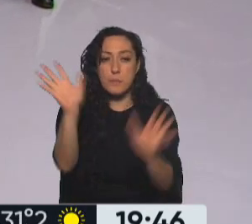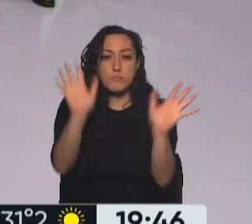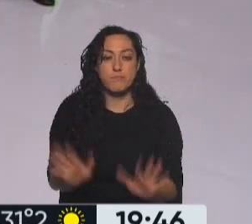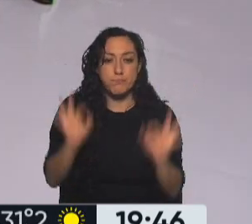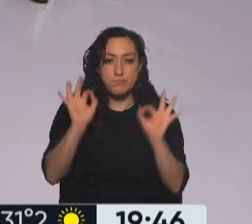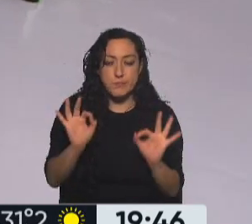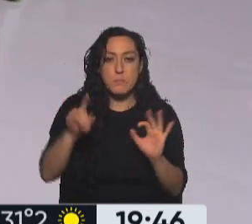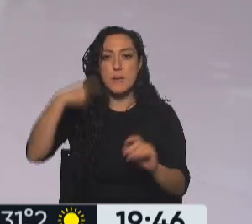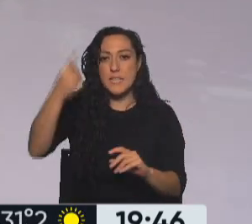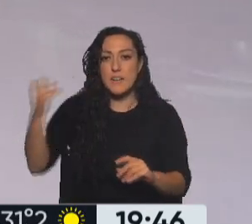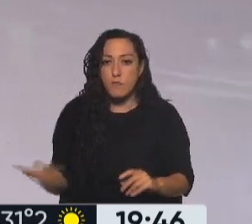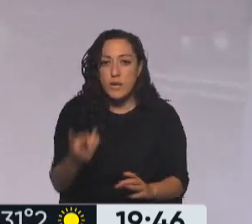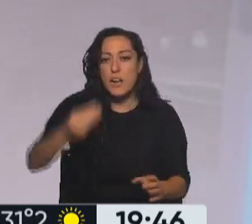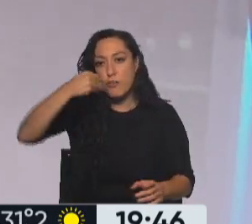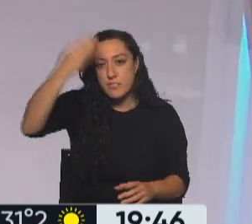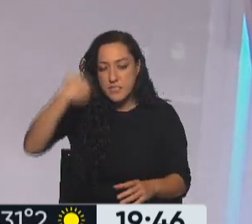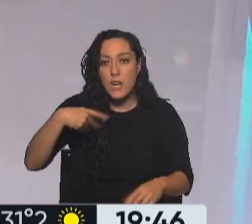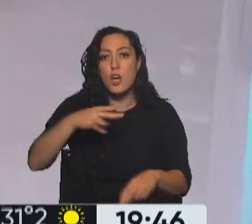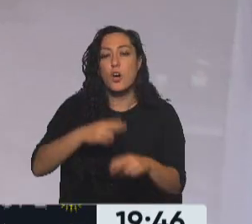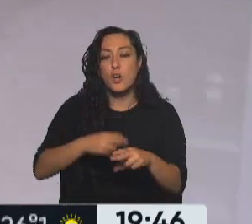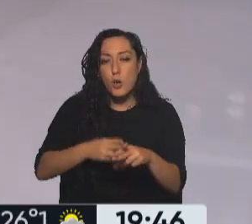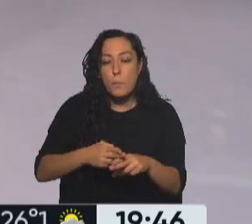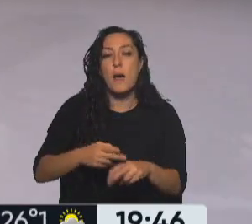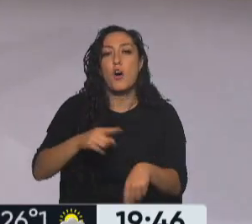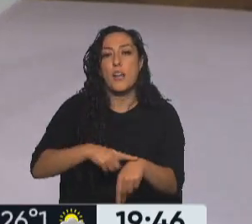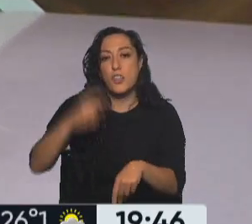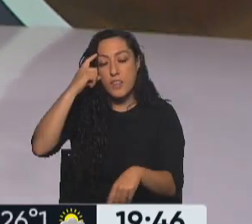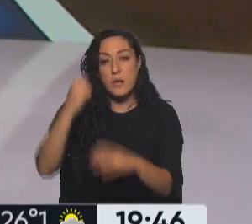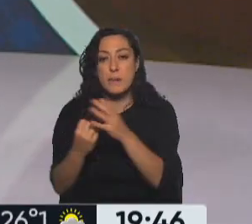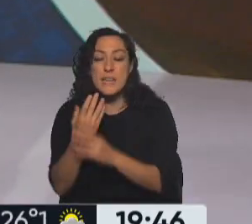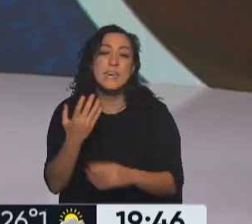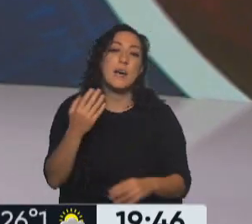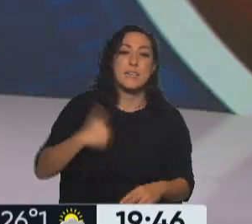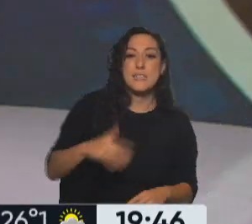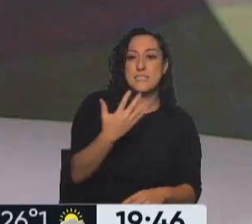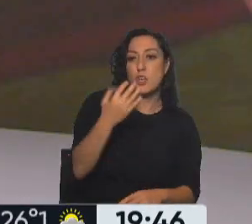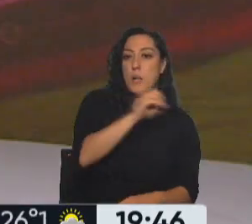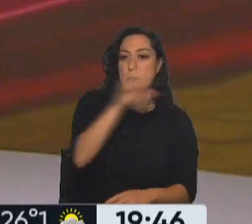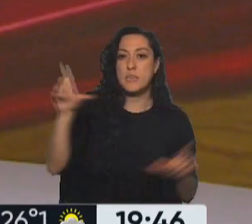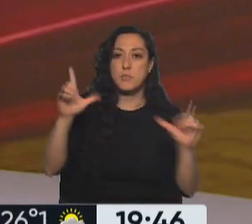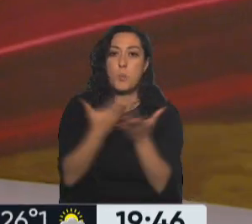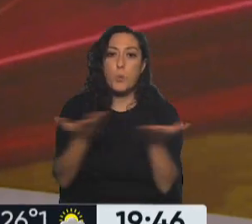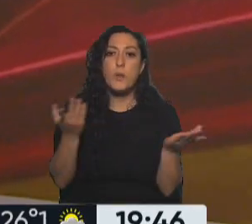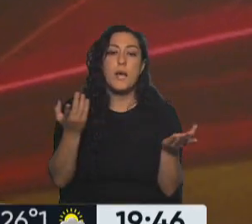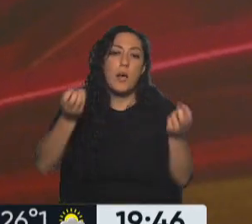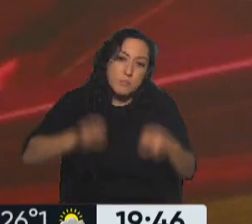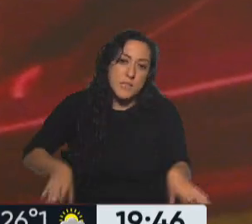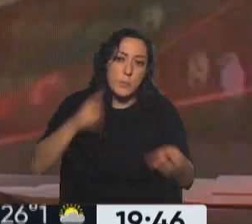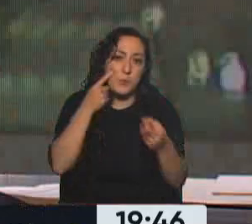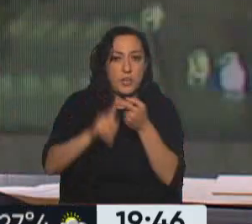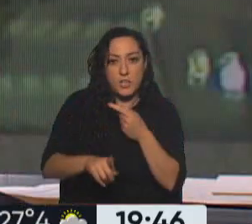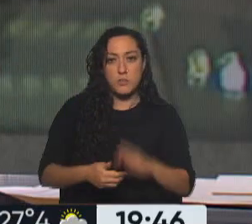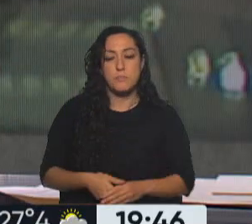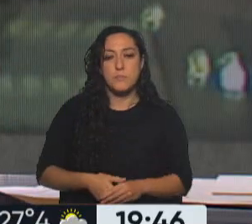mañana a las 10 de la mañana, hora de Roma, 5 de la mañana, hora argentina, cuando va a comenzar la transmisión de la televisión pública. Flor,